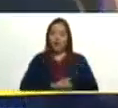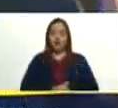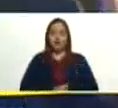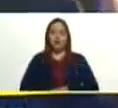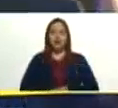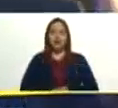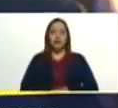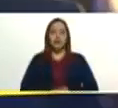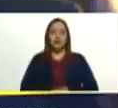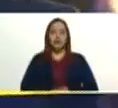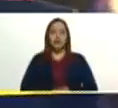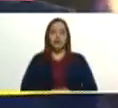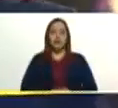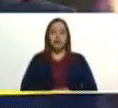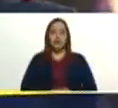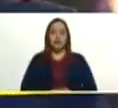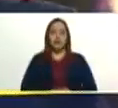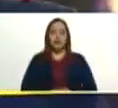We are seeing